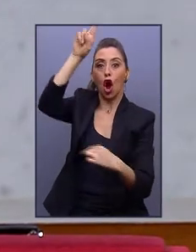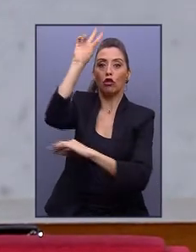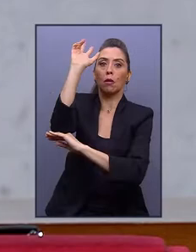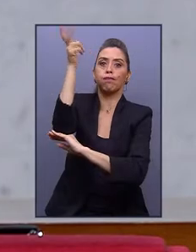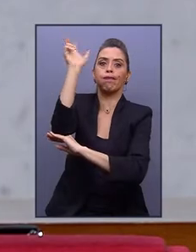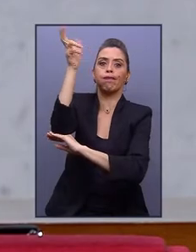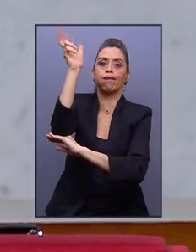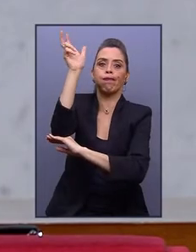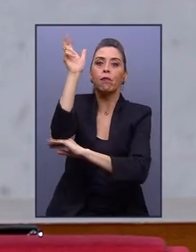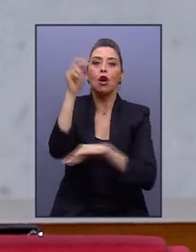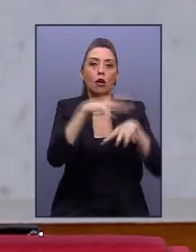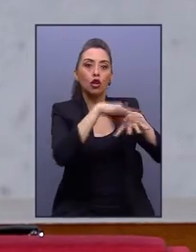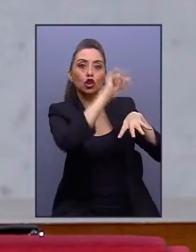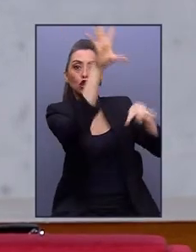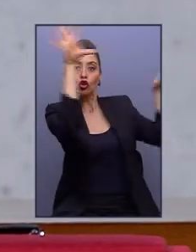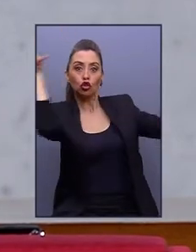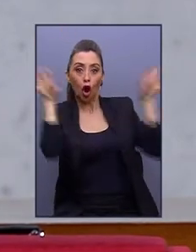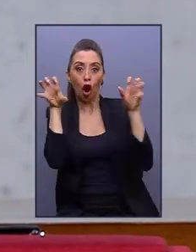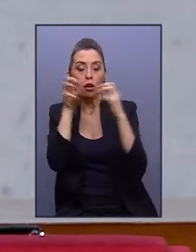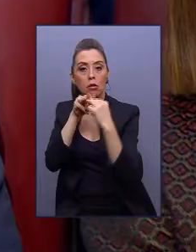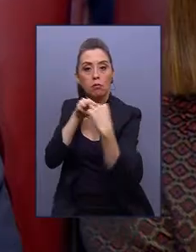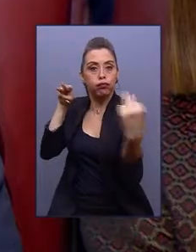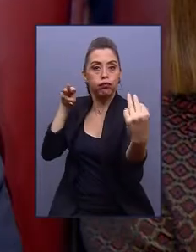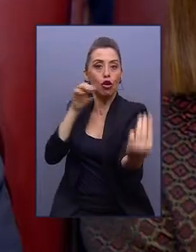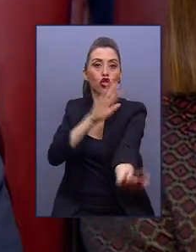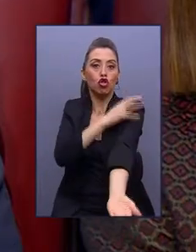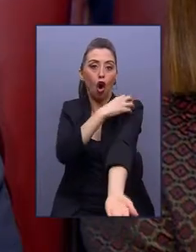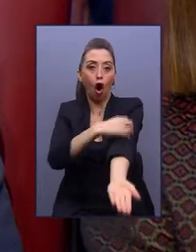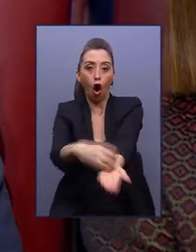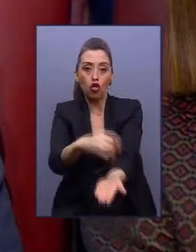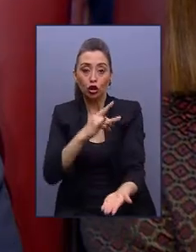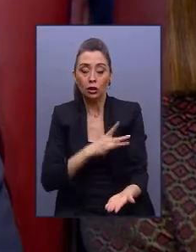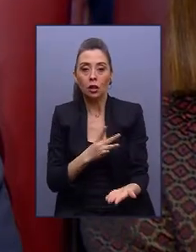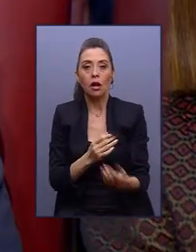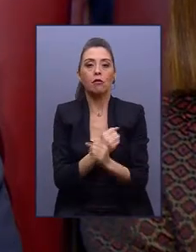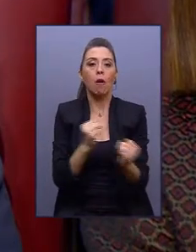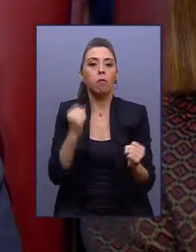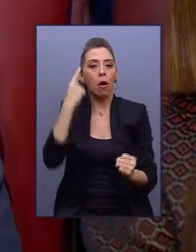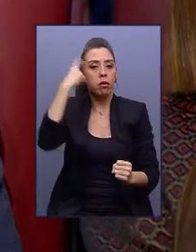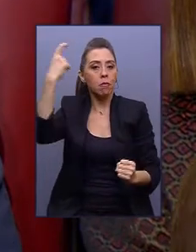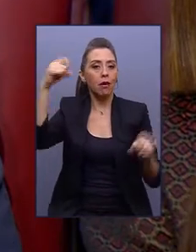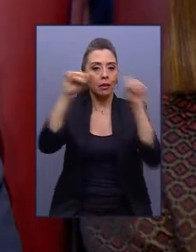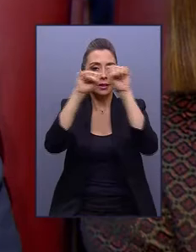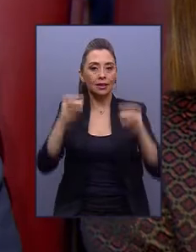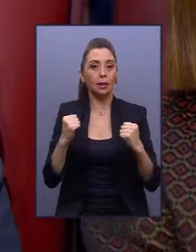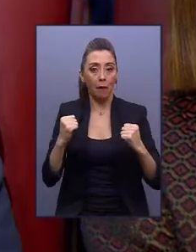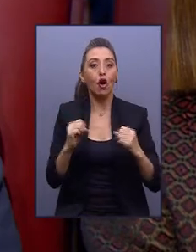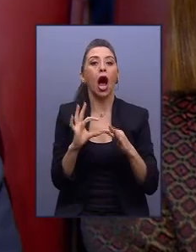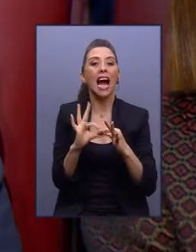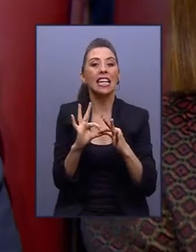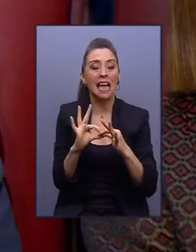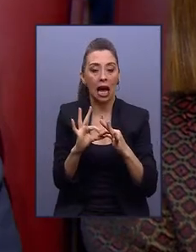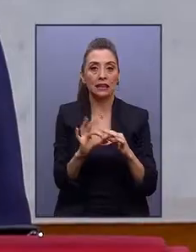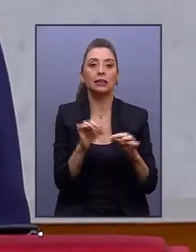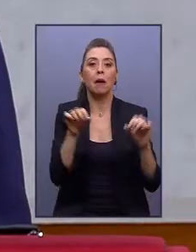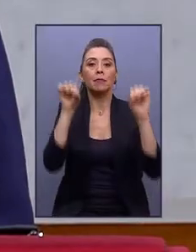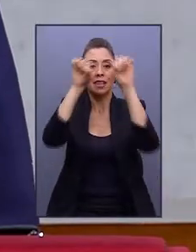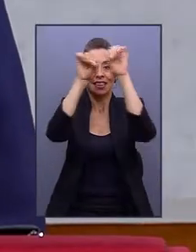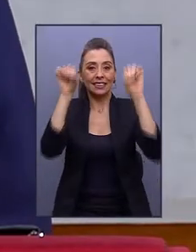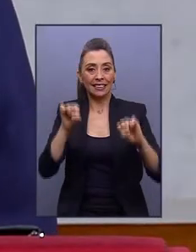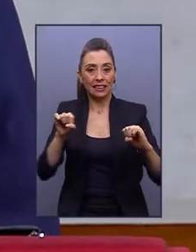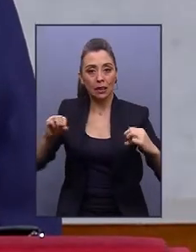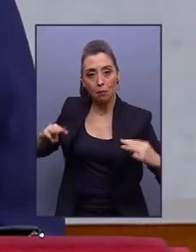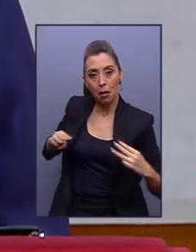llevarla a todo Chile, no es posible imaginar un sistema eléctrico robusto. Y gracias a la interconexión entre el sistema